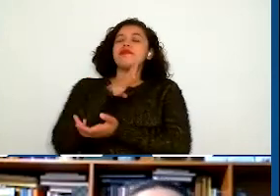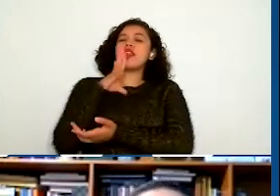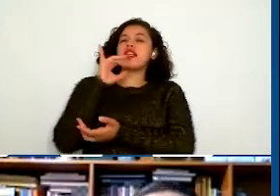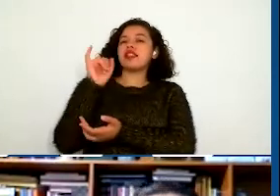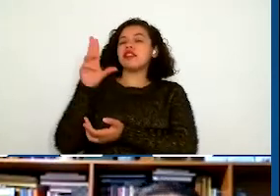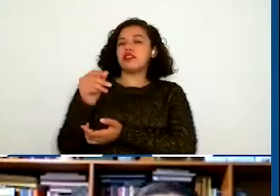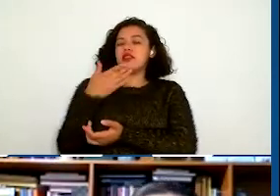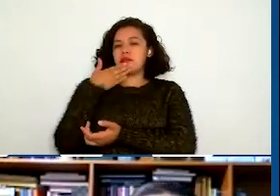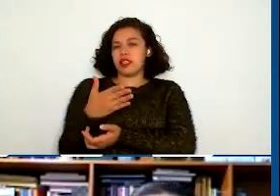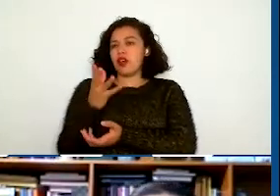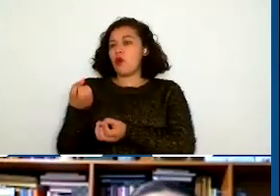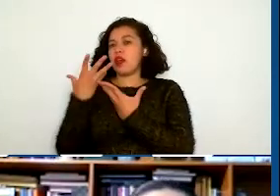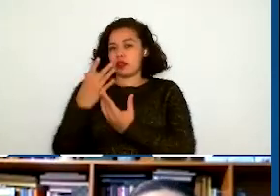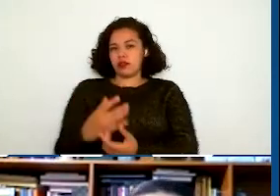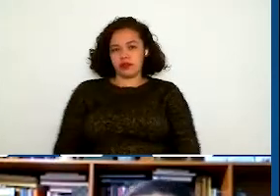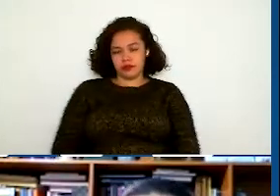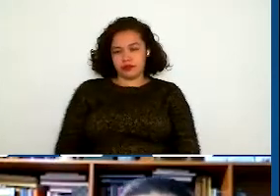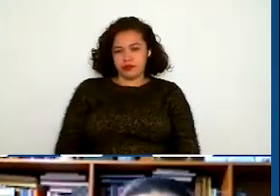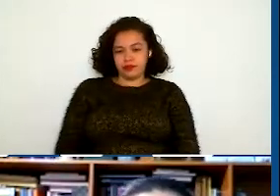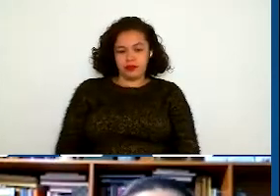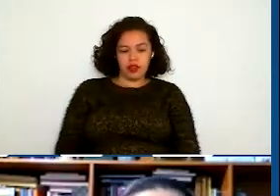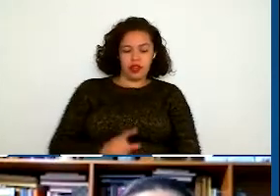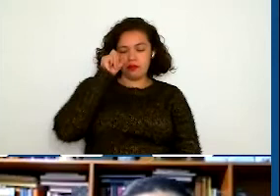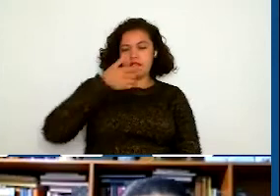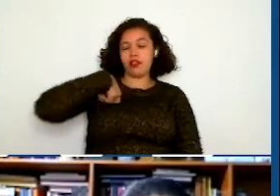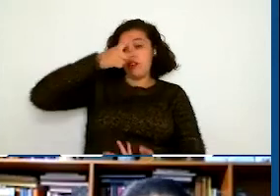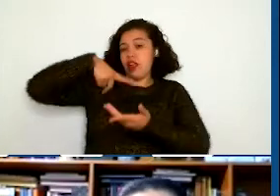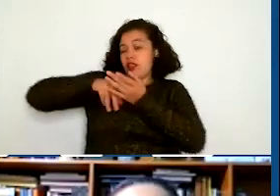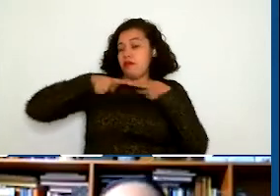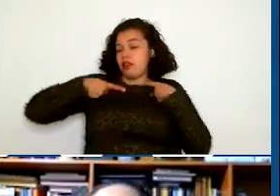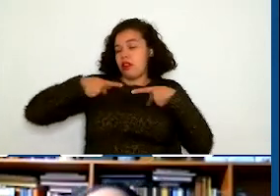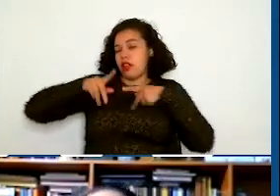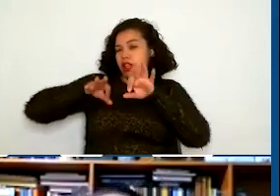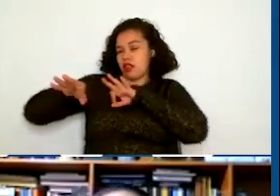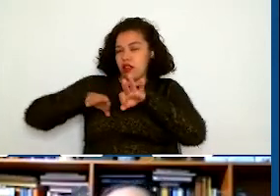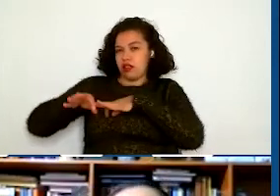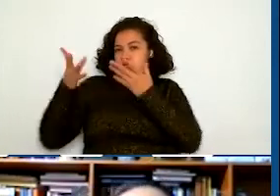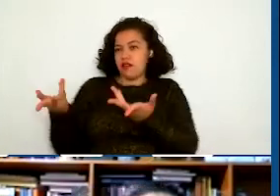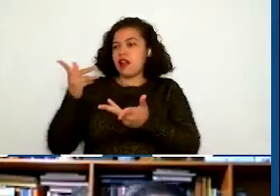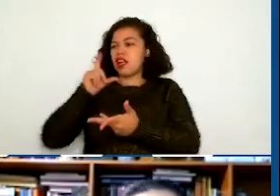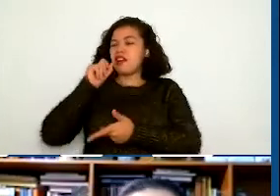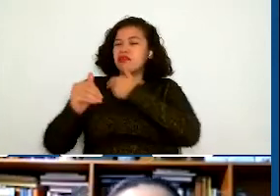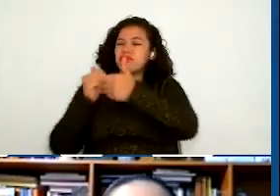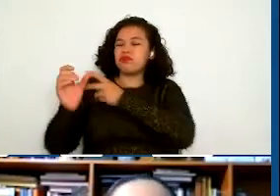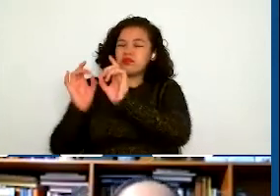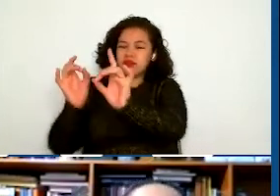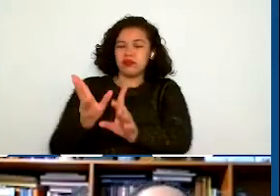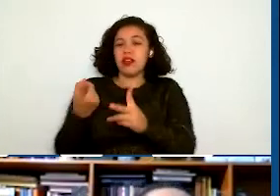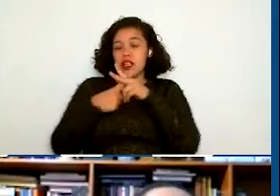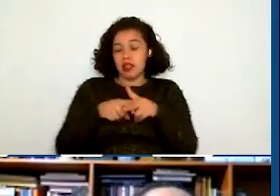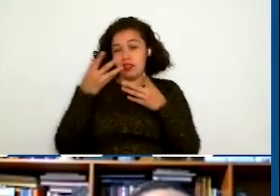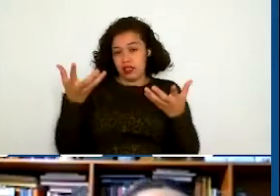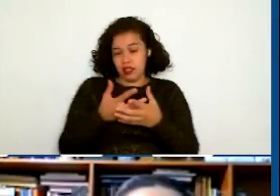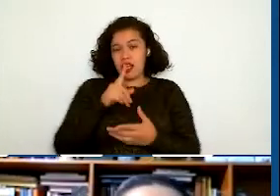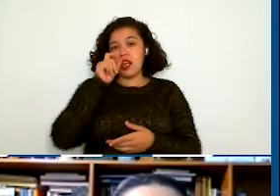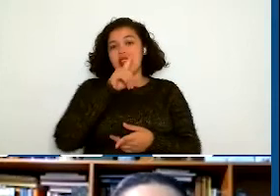Y eso también puede repercutir en nosotros como trabajadores, ¿no? Entonces, de inicio, pues va a provocar esto, y también